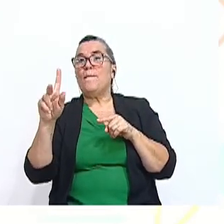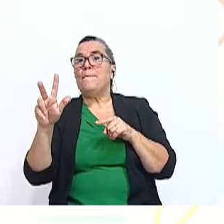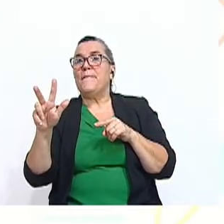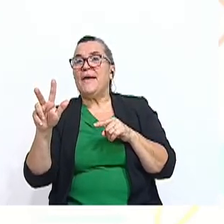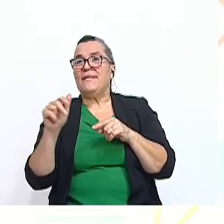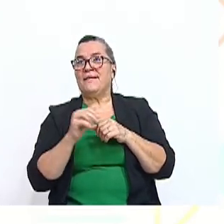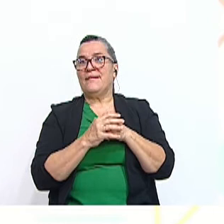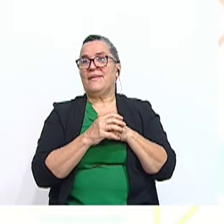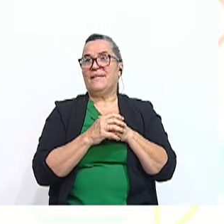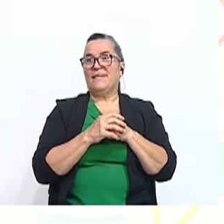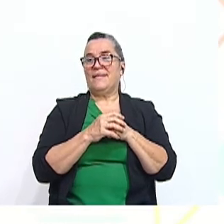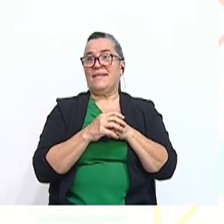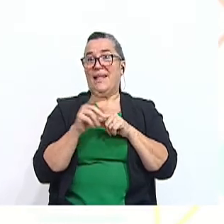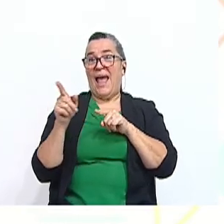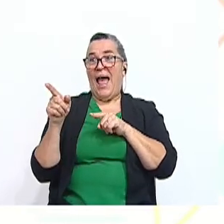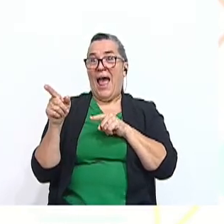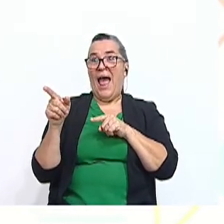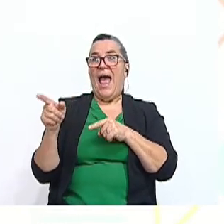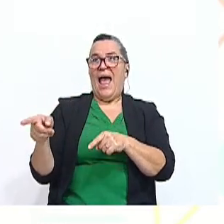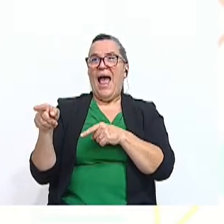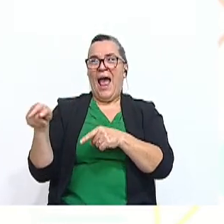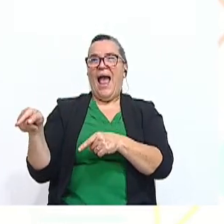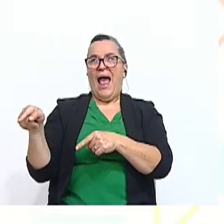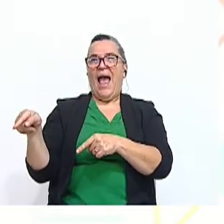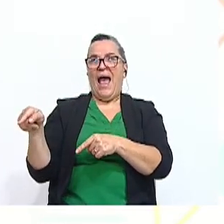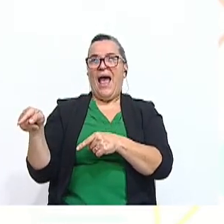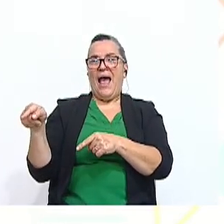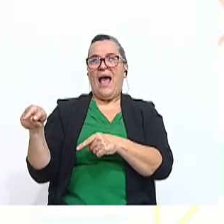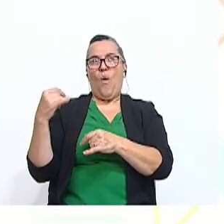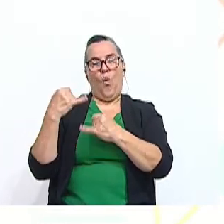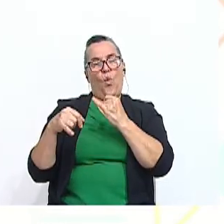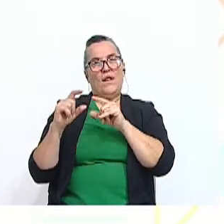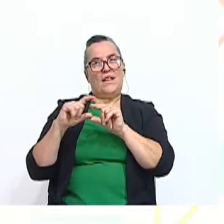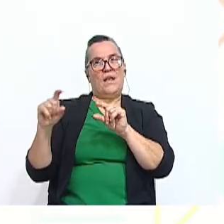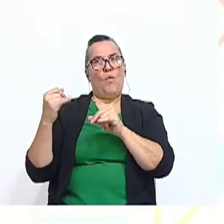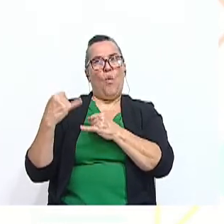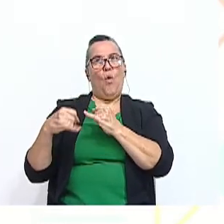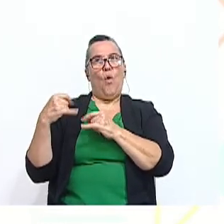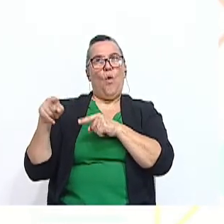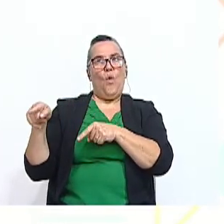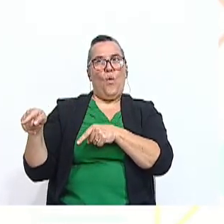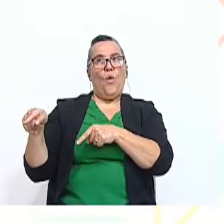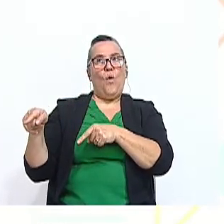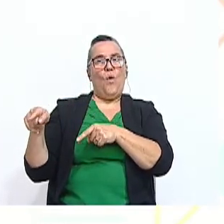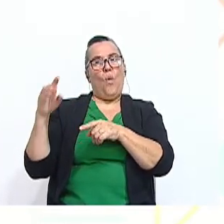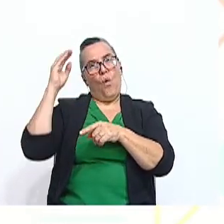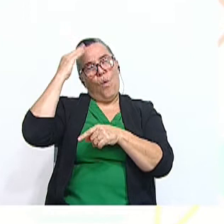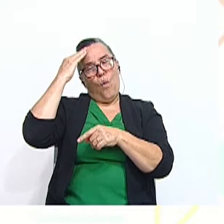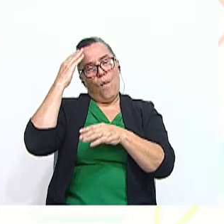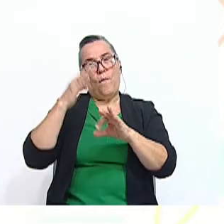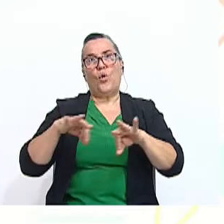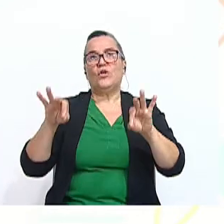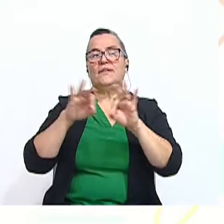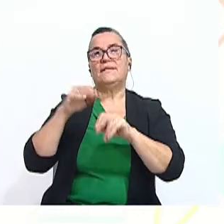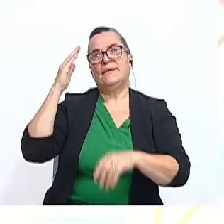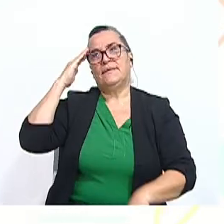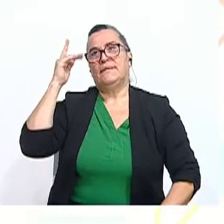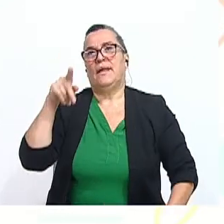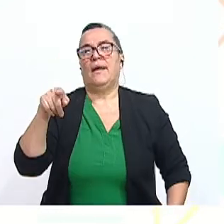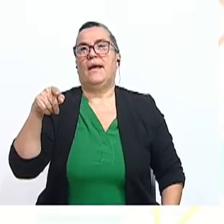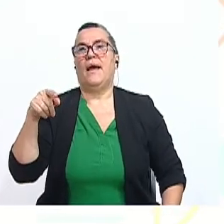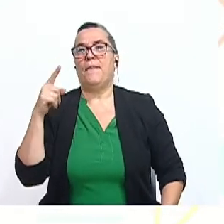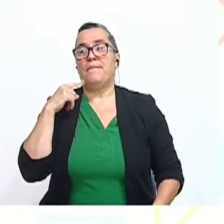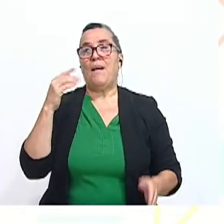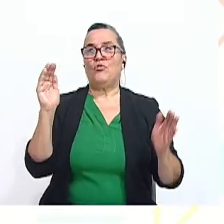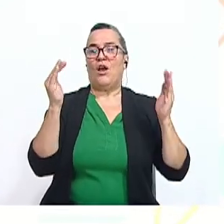menos 23. Tengamos presente este último resultado, este último criterio. ¿Por qué? Porque lo vamos